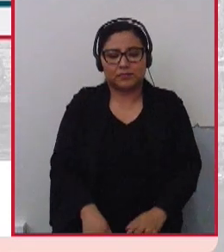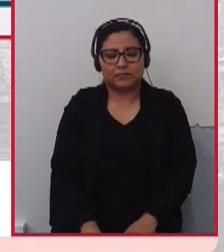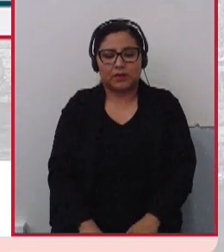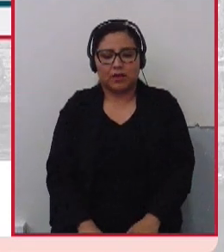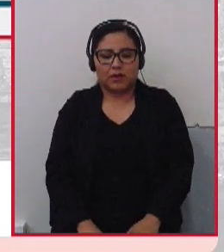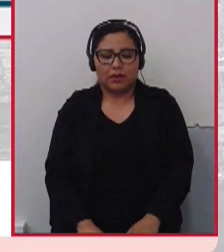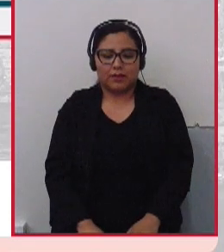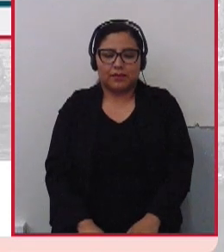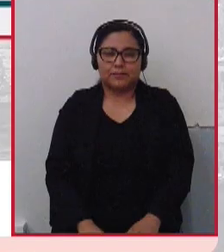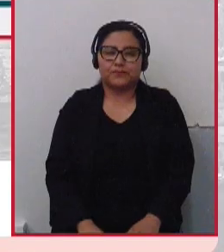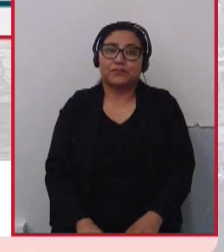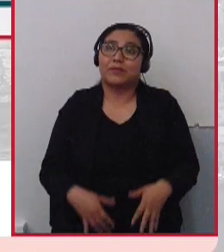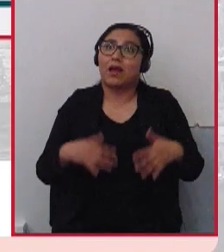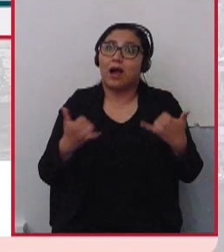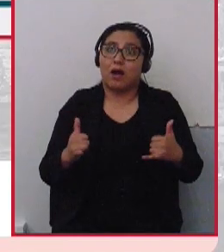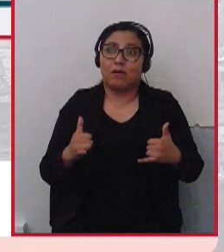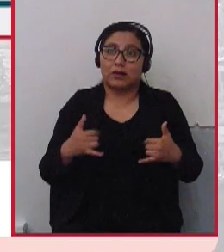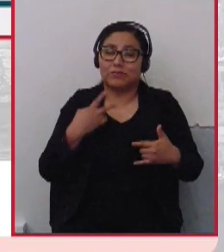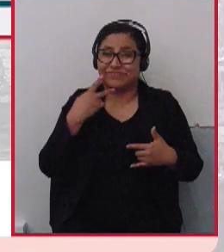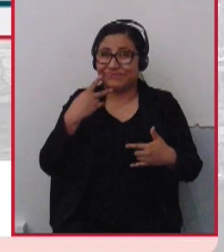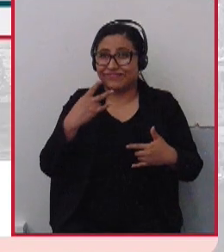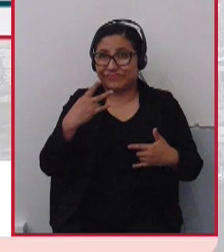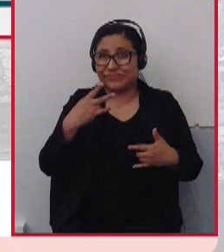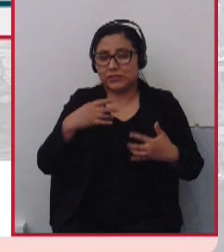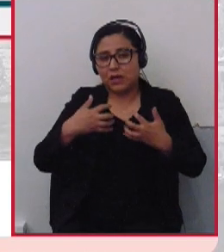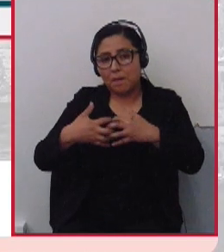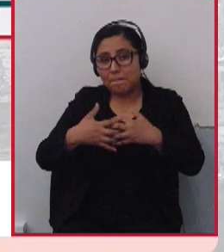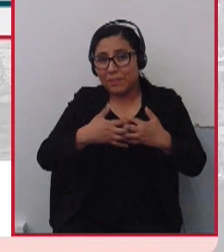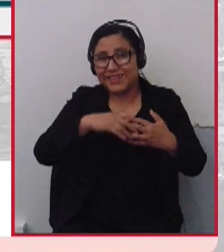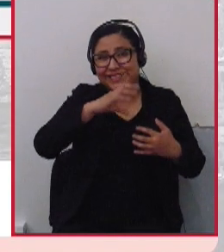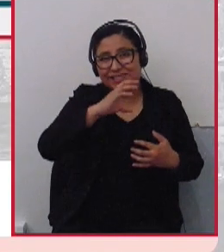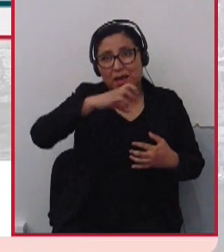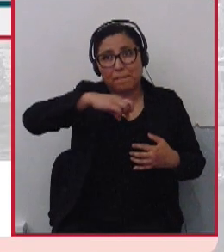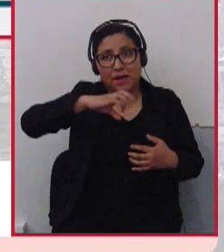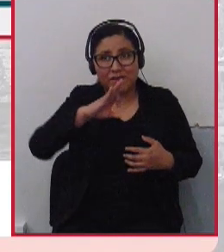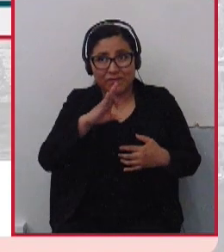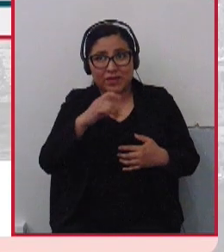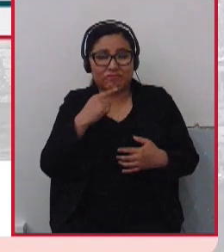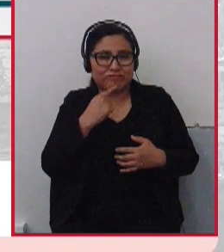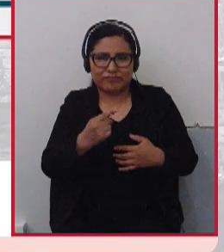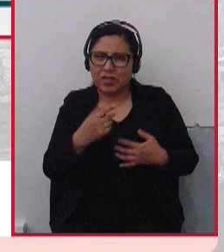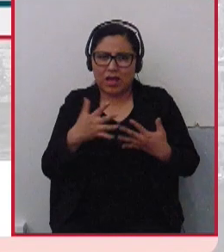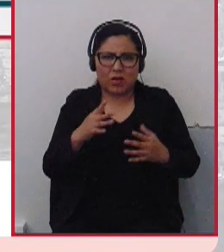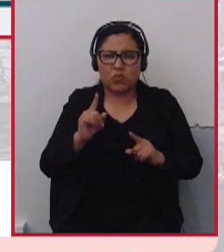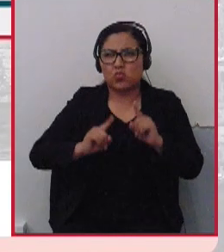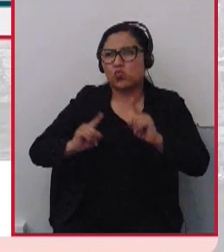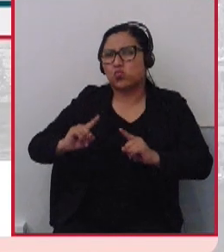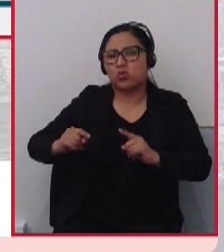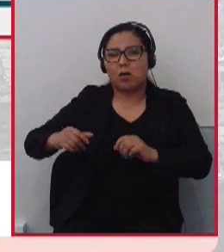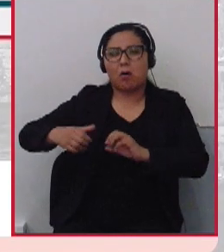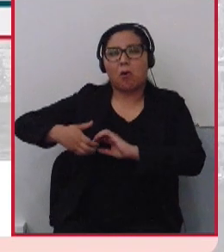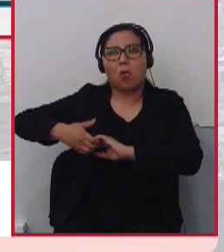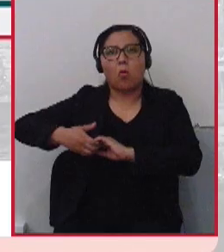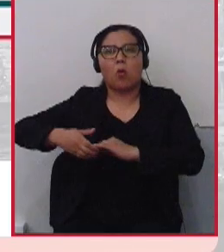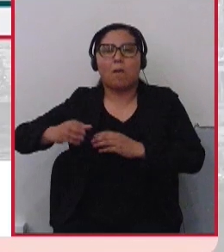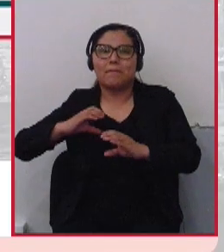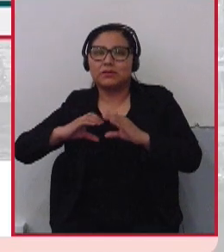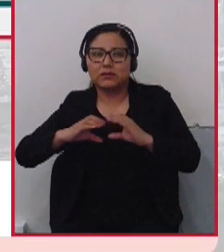Y actualmente estamos corriendo, esta es una vista de la planta CPF, es una planta, como le decía a algunos colegas conversando,